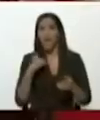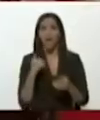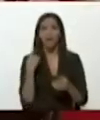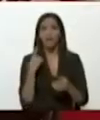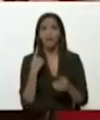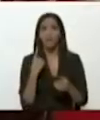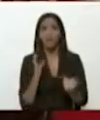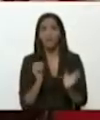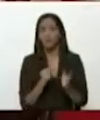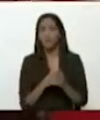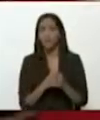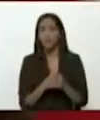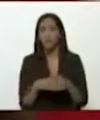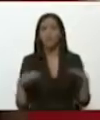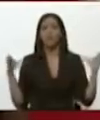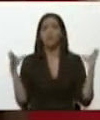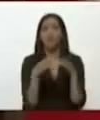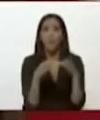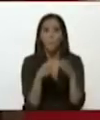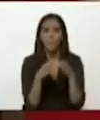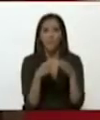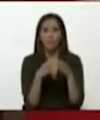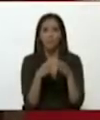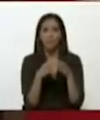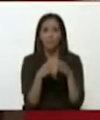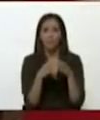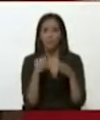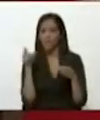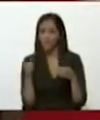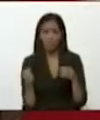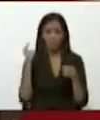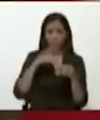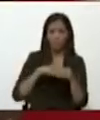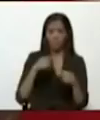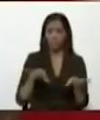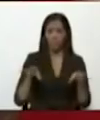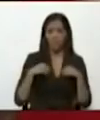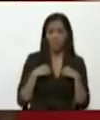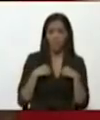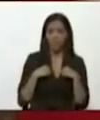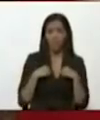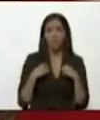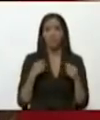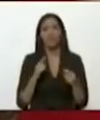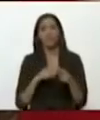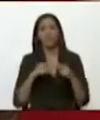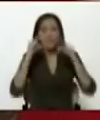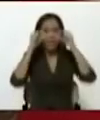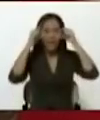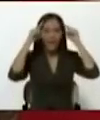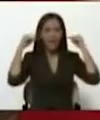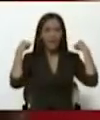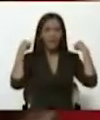más acepta, porque no lo ha recibido. O sea, Jaime Bailey es... Habría